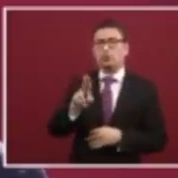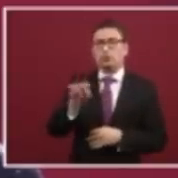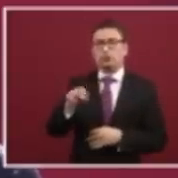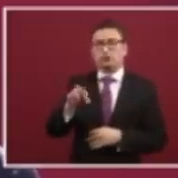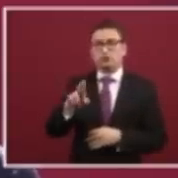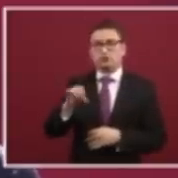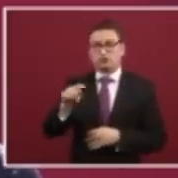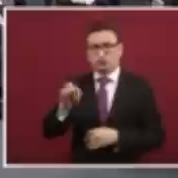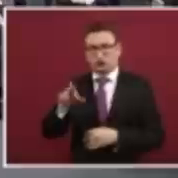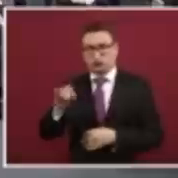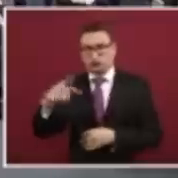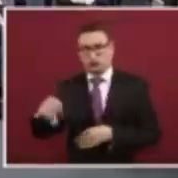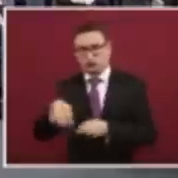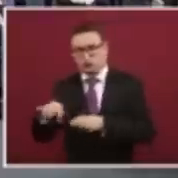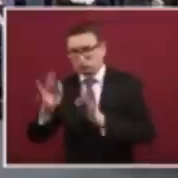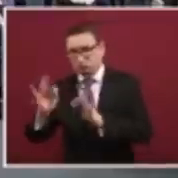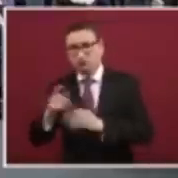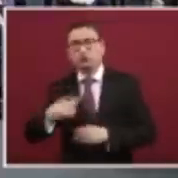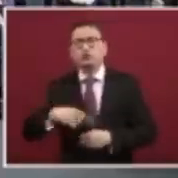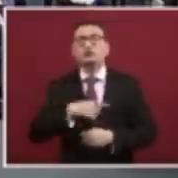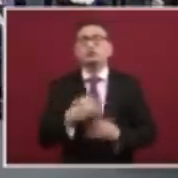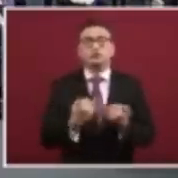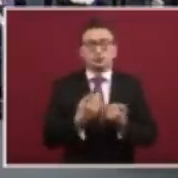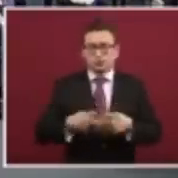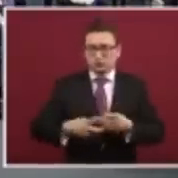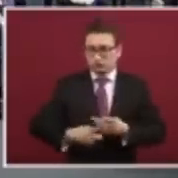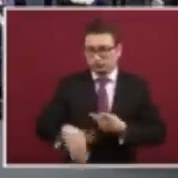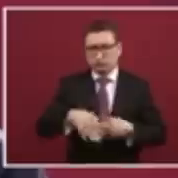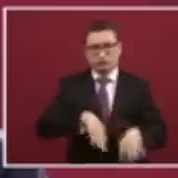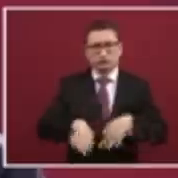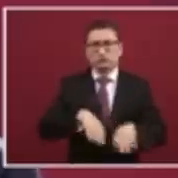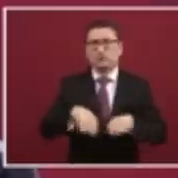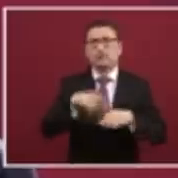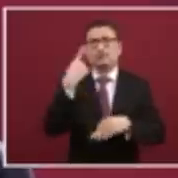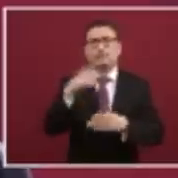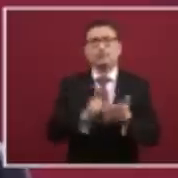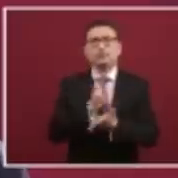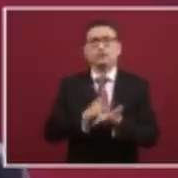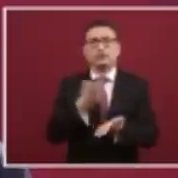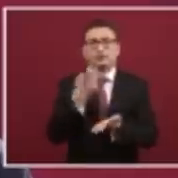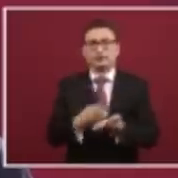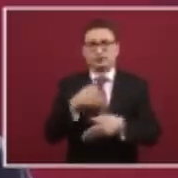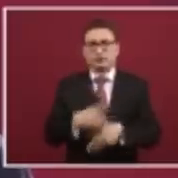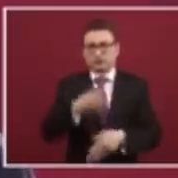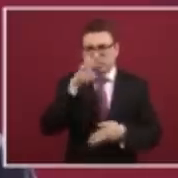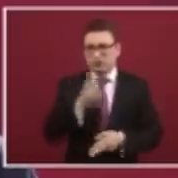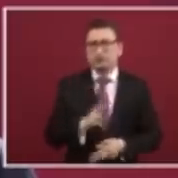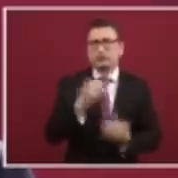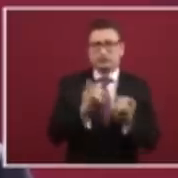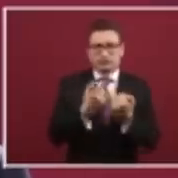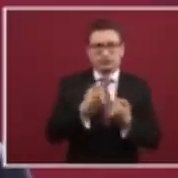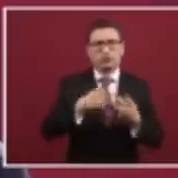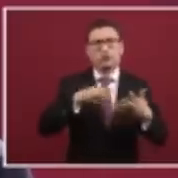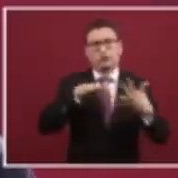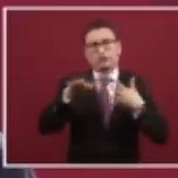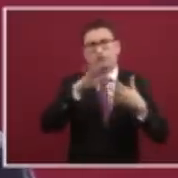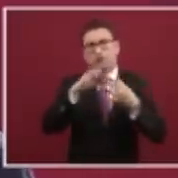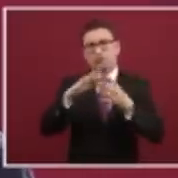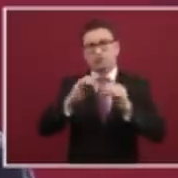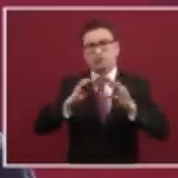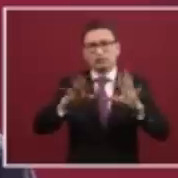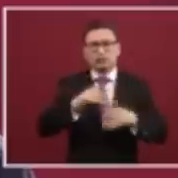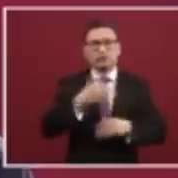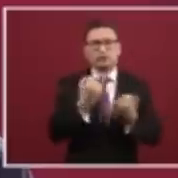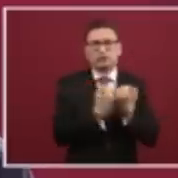trabajando precisamente en poner en juego estos elementos que se basan en la ley, se basan en los principios de transparencia y